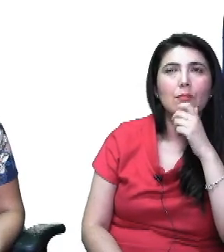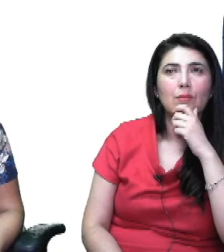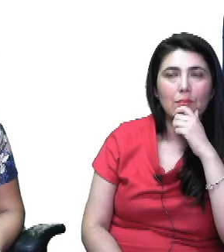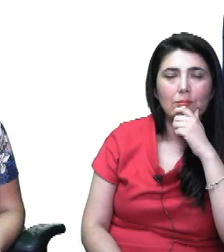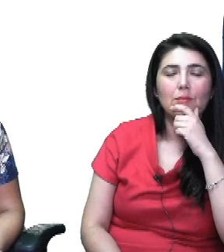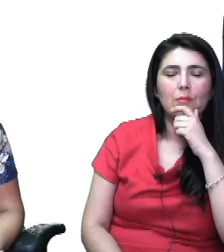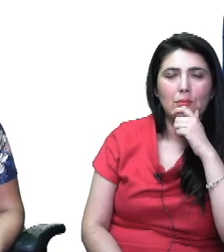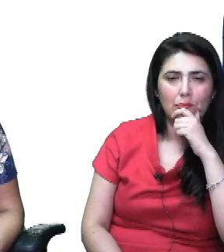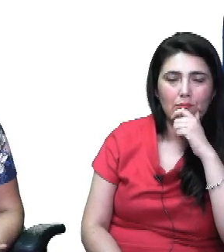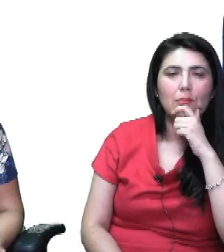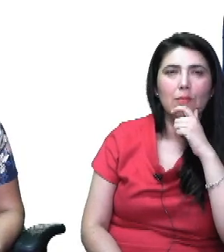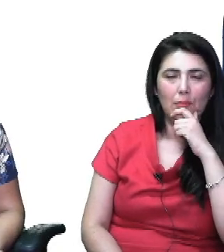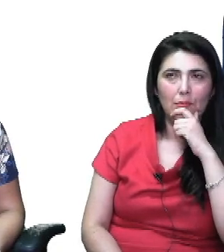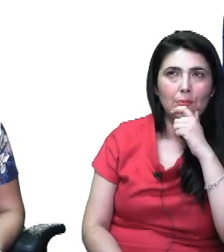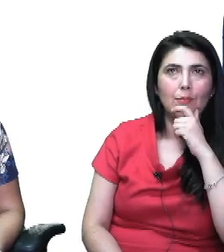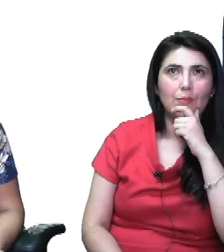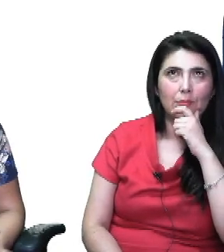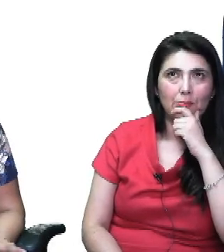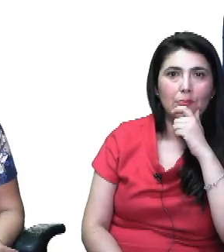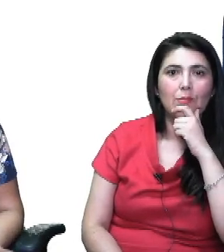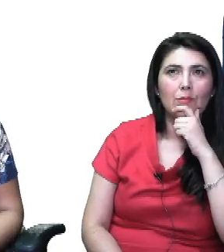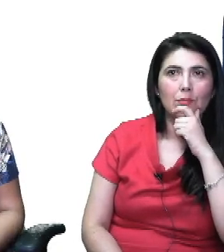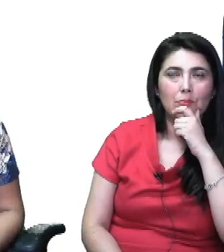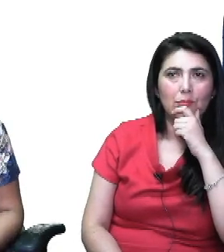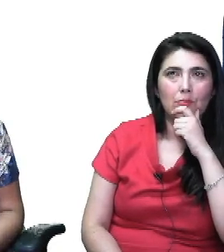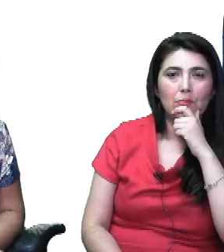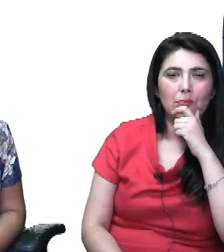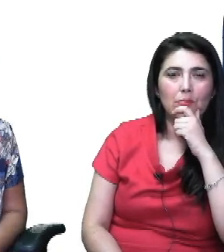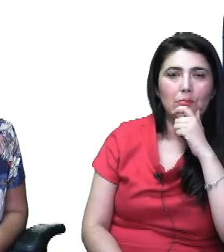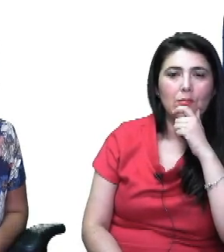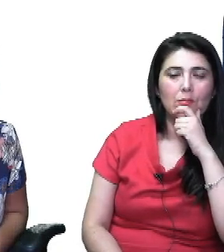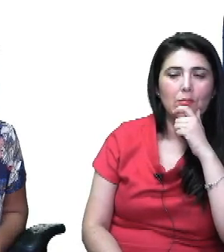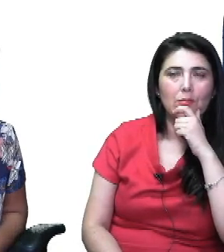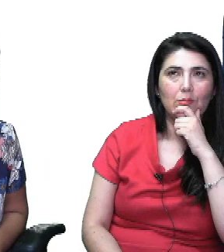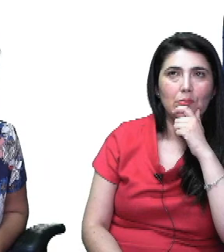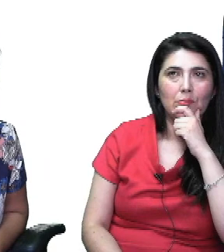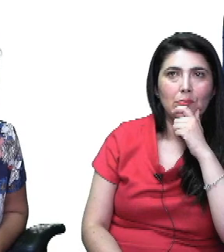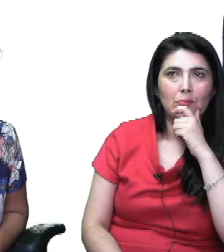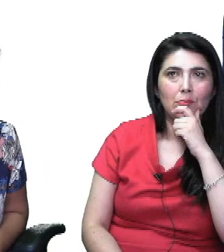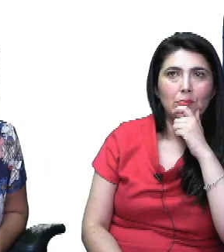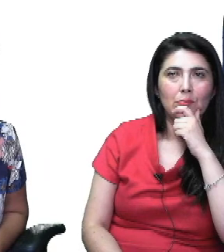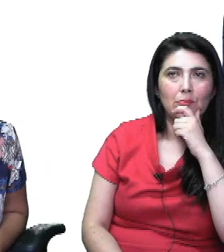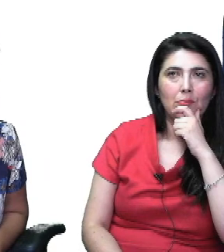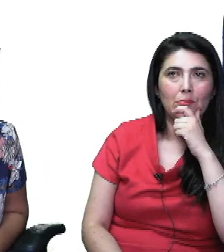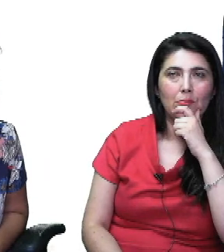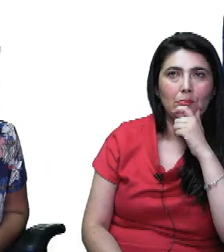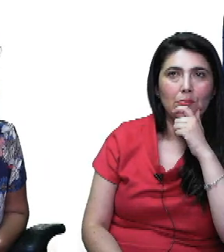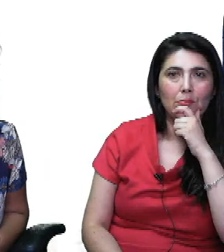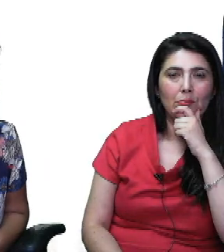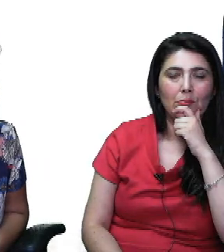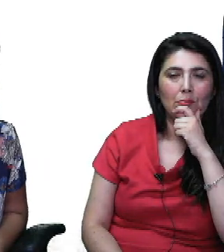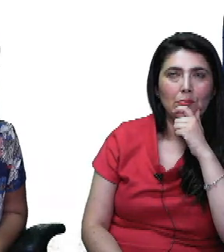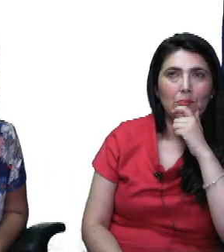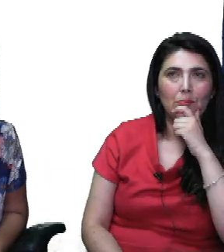las acciones que se emprendan tienen que cumplir en un marco de derechos humanos y también ser basadas en la equidad,